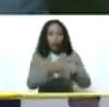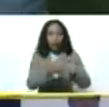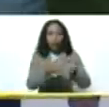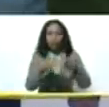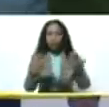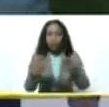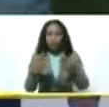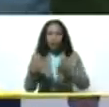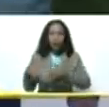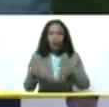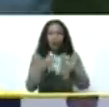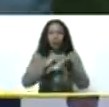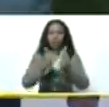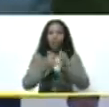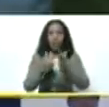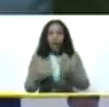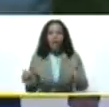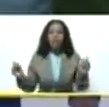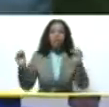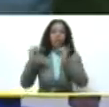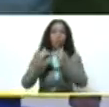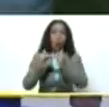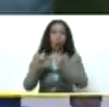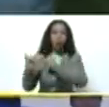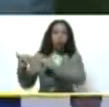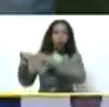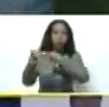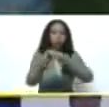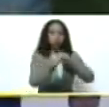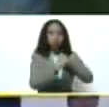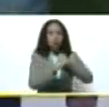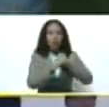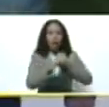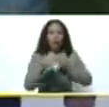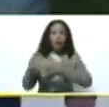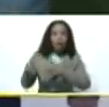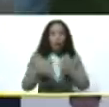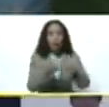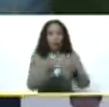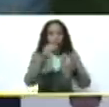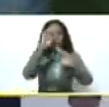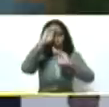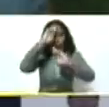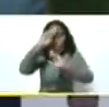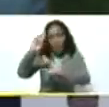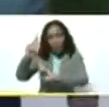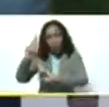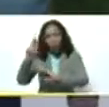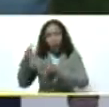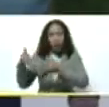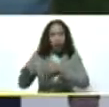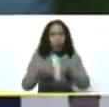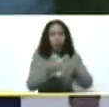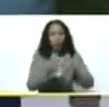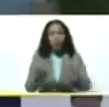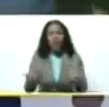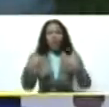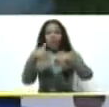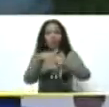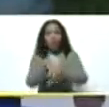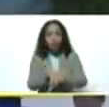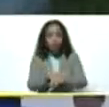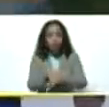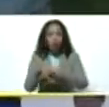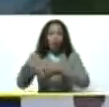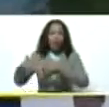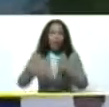los iguales, el camino del respeto, el camino de la inclusión, el camino